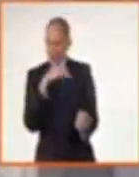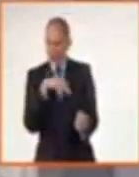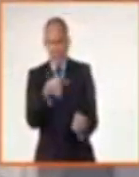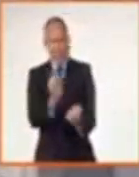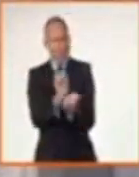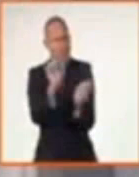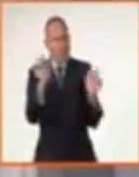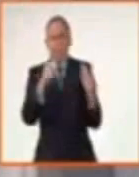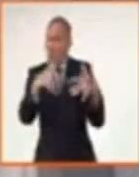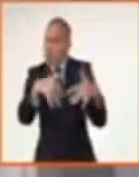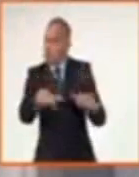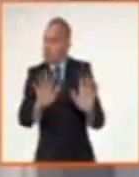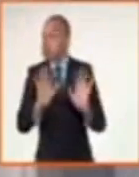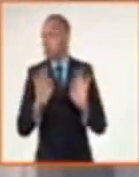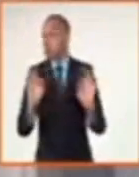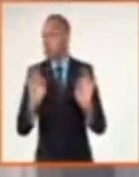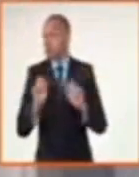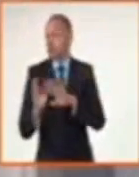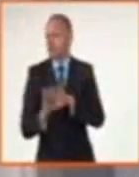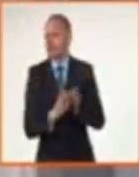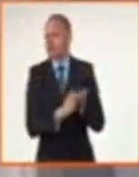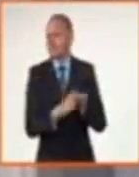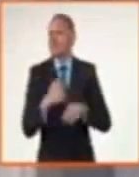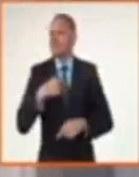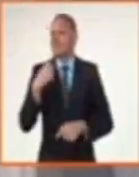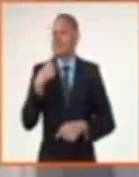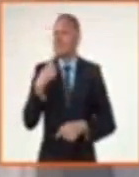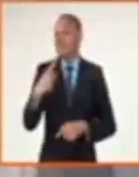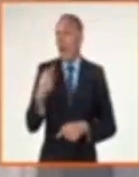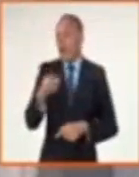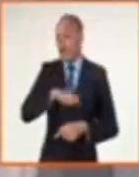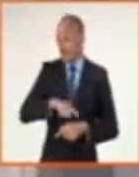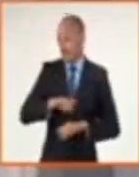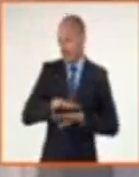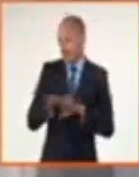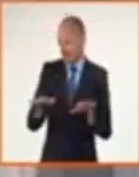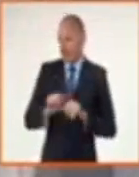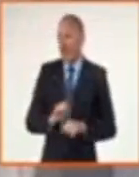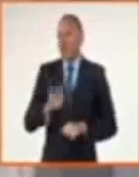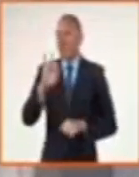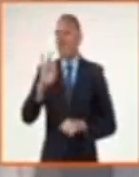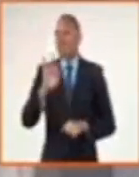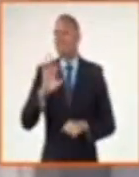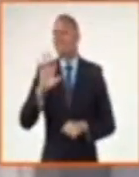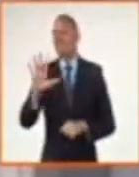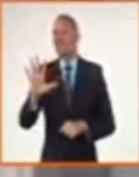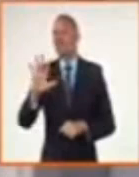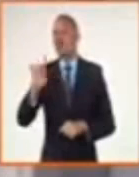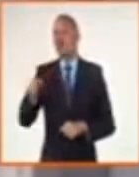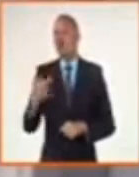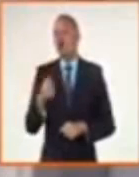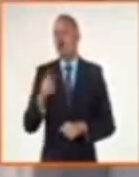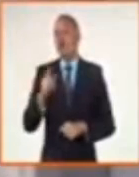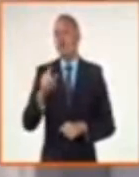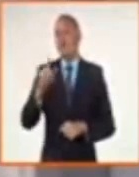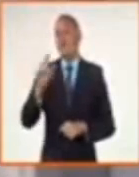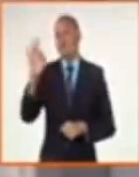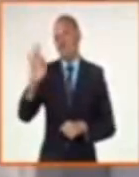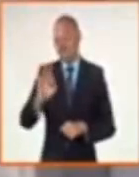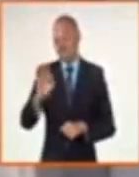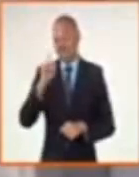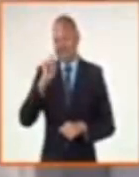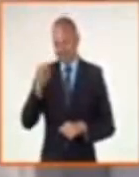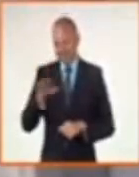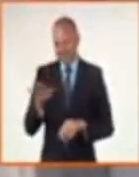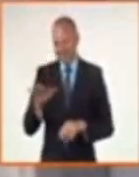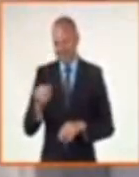75,9 o 75,92 de la participación, y el 72 del voto unido, porque realmente